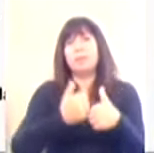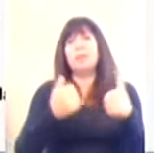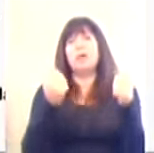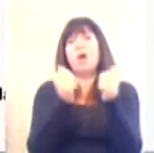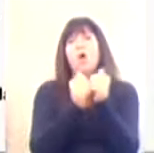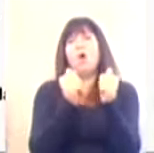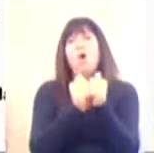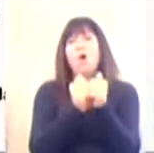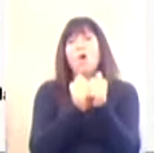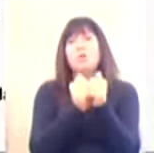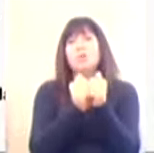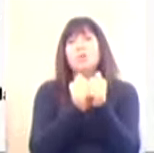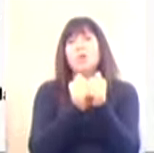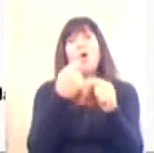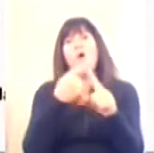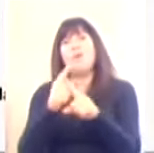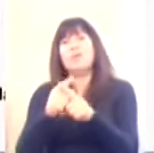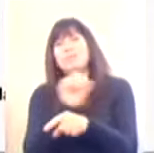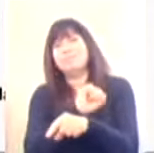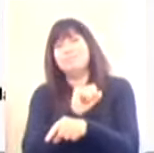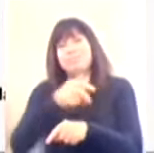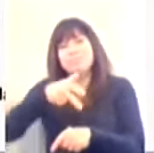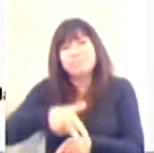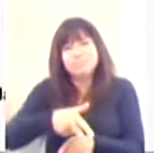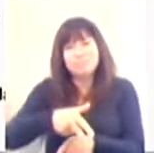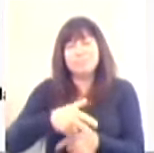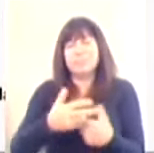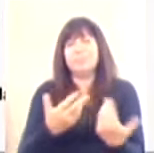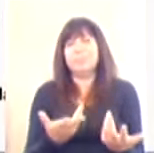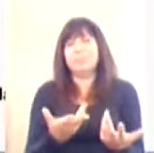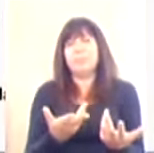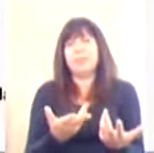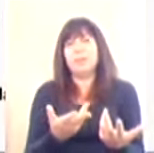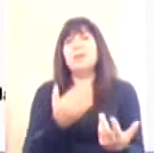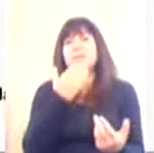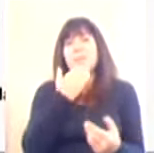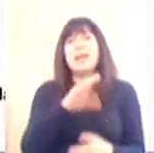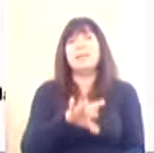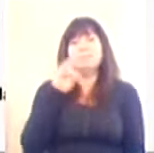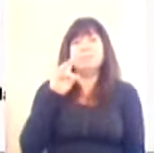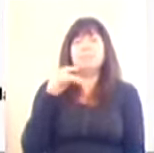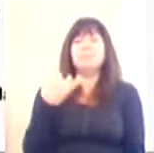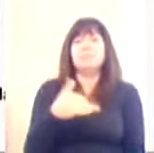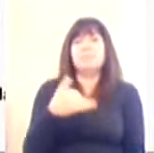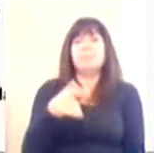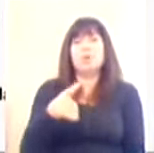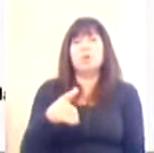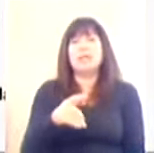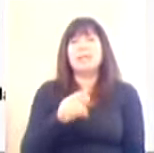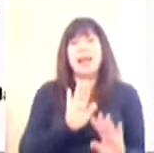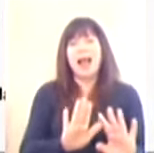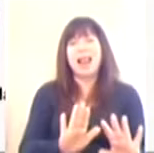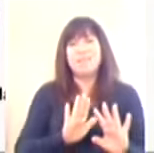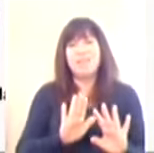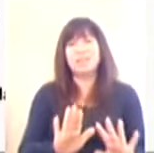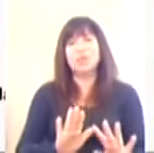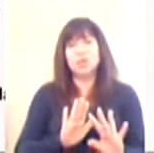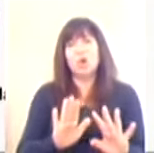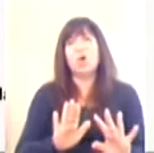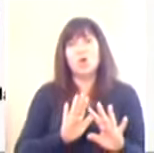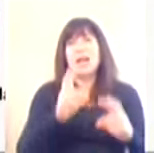interna, y una serie de otras acciones donde resalto la calefacción eléctrica y el aislamiento de